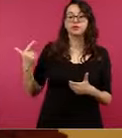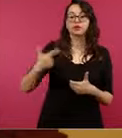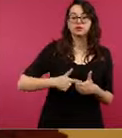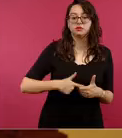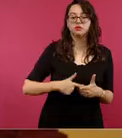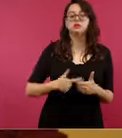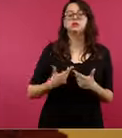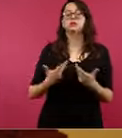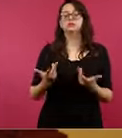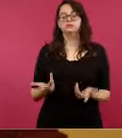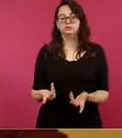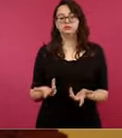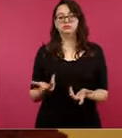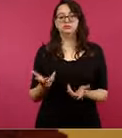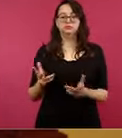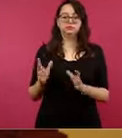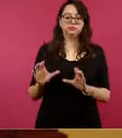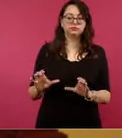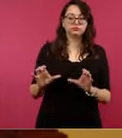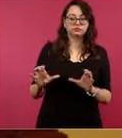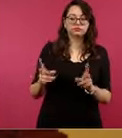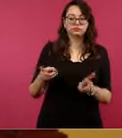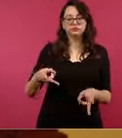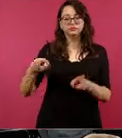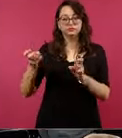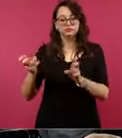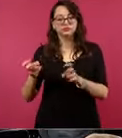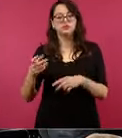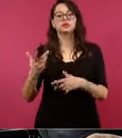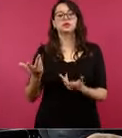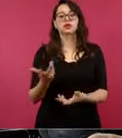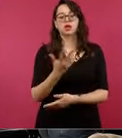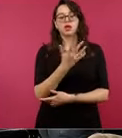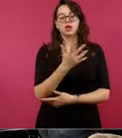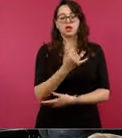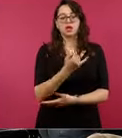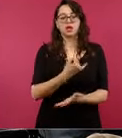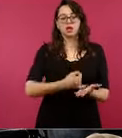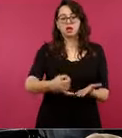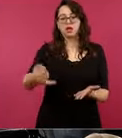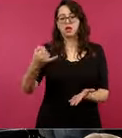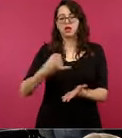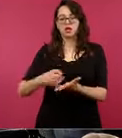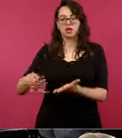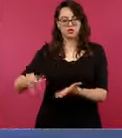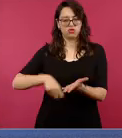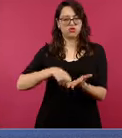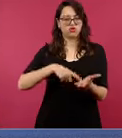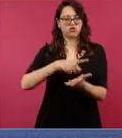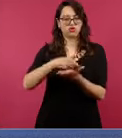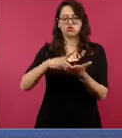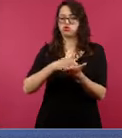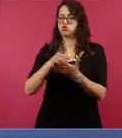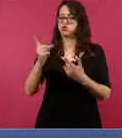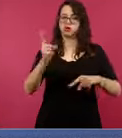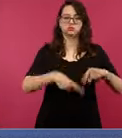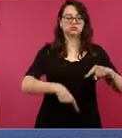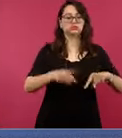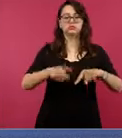instalaciones estratégicas, la erradicación intensiva de plantíos, el plan integral de seguridad al Tren Maya, el